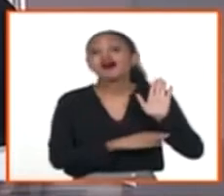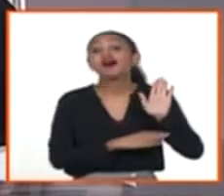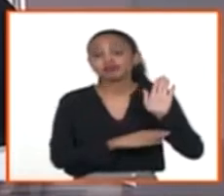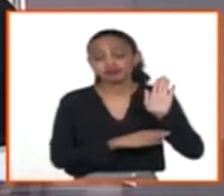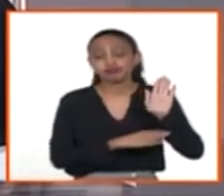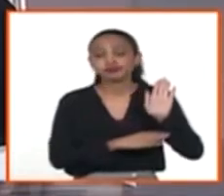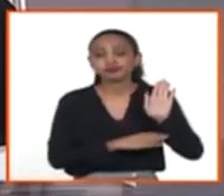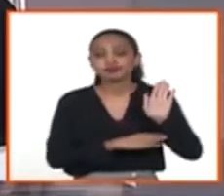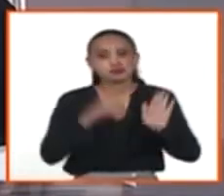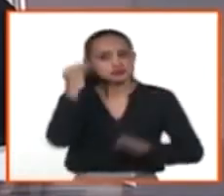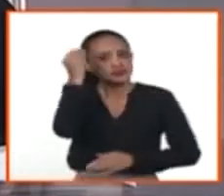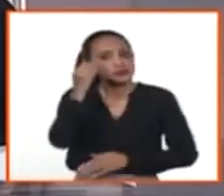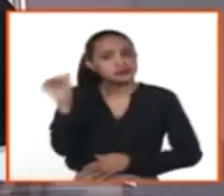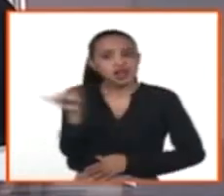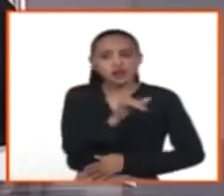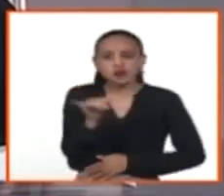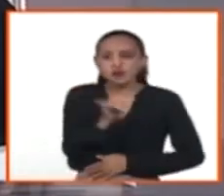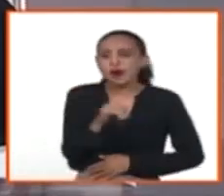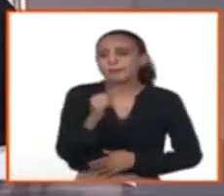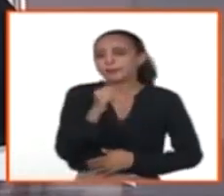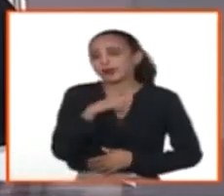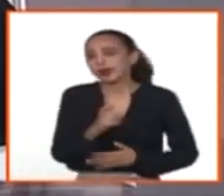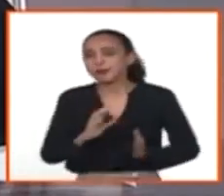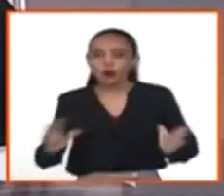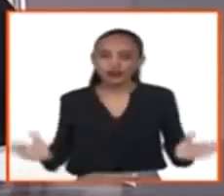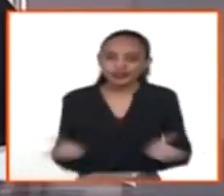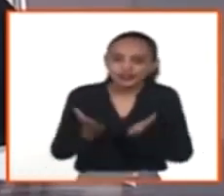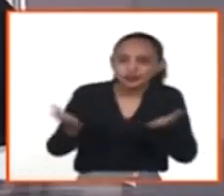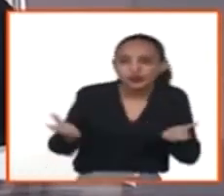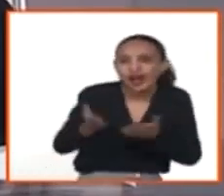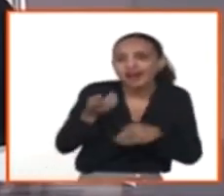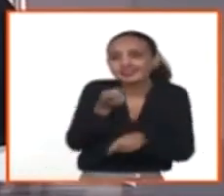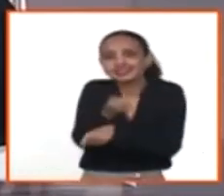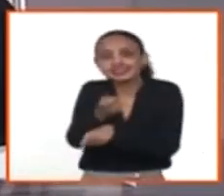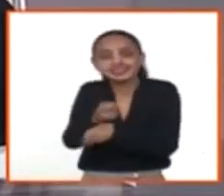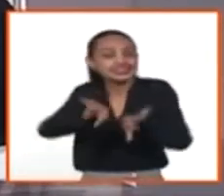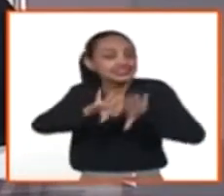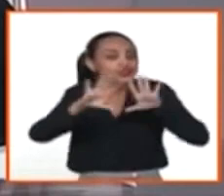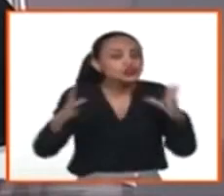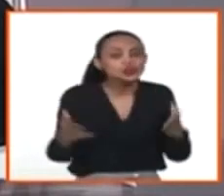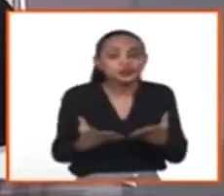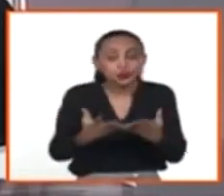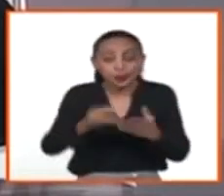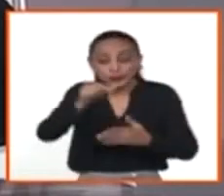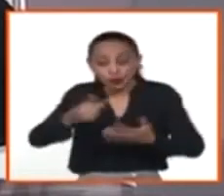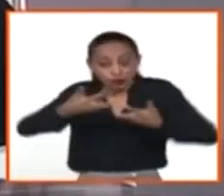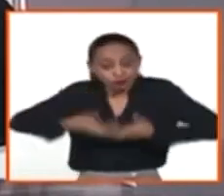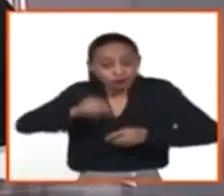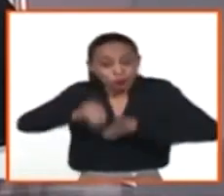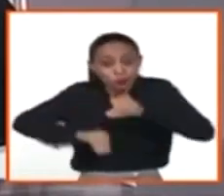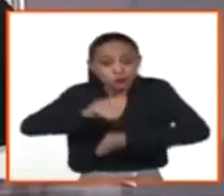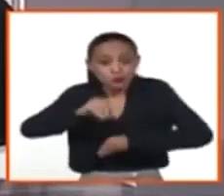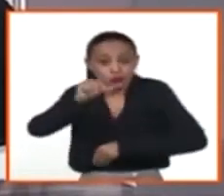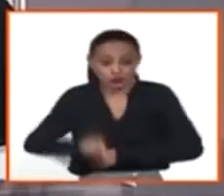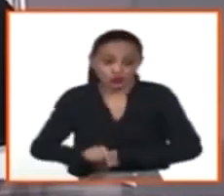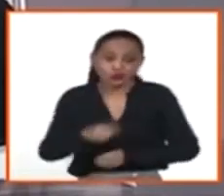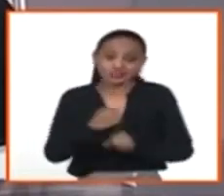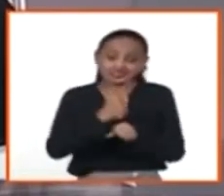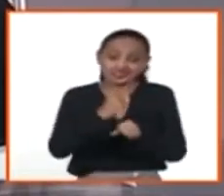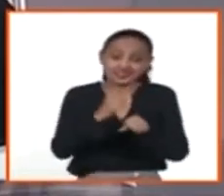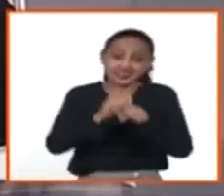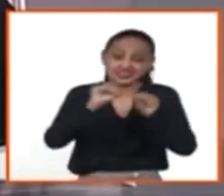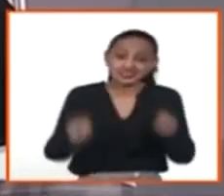prevé también bonificar, estimular, incentivar a todos los productores y actores de los sistemas alimentarios locales